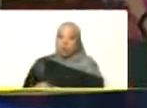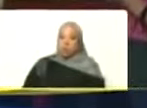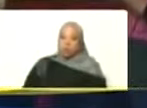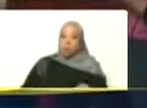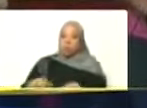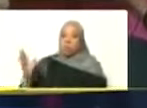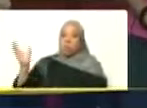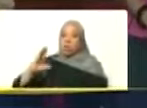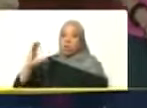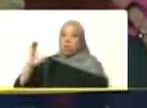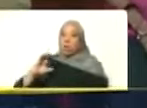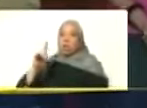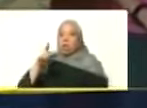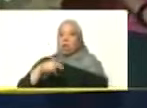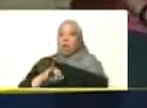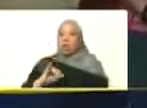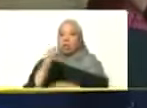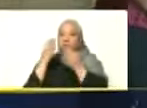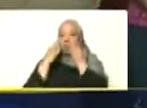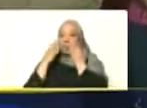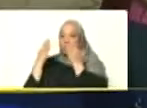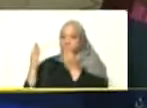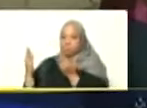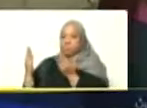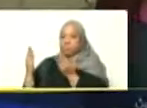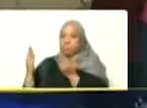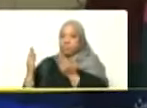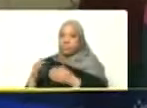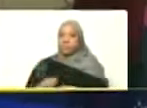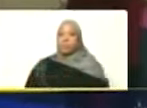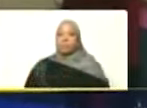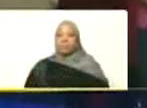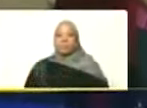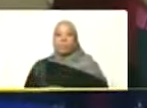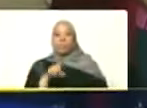toda Caracas, fíjate, nosotros tenemos aquí, mi presidente, exactamente